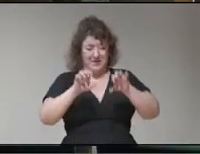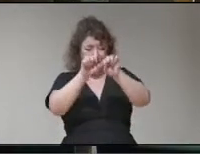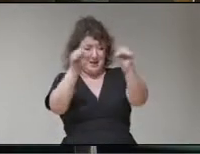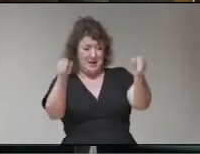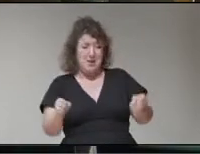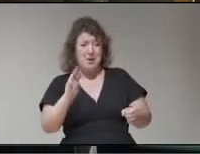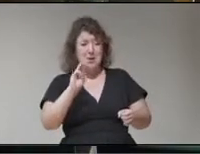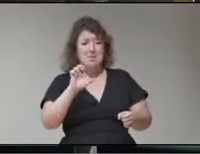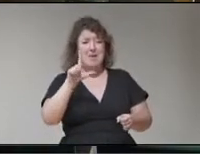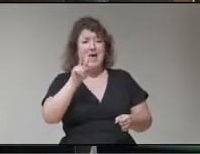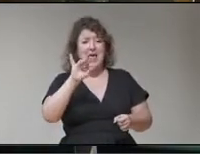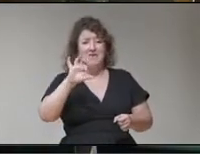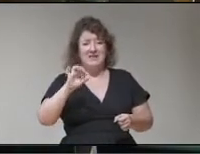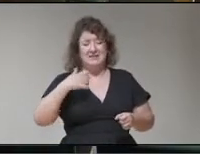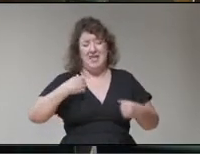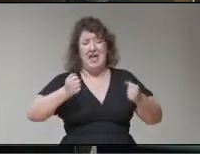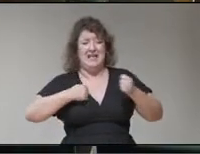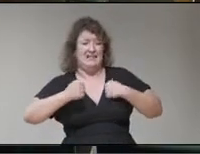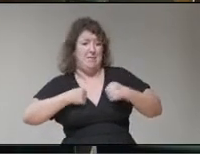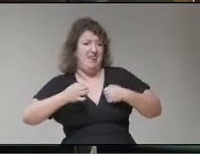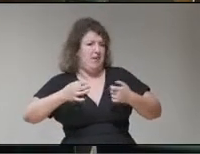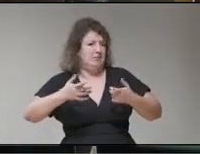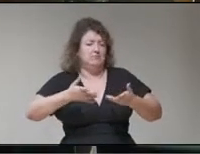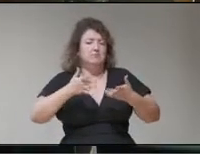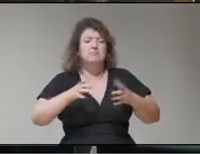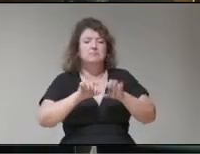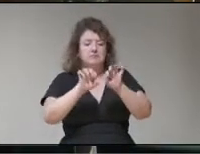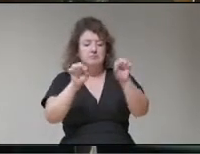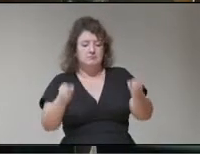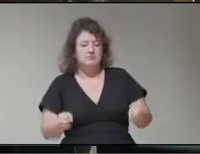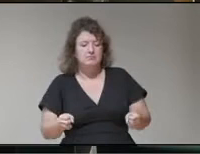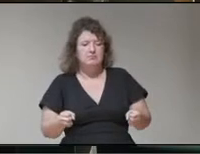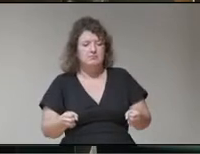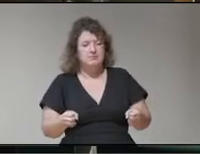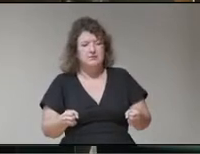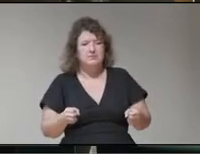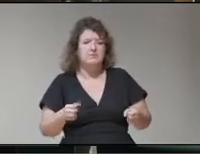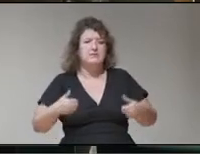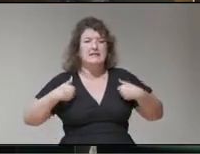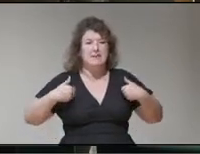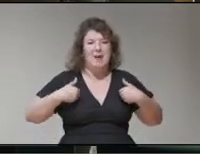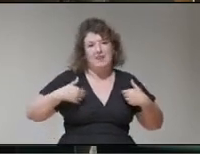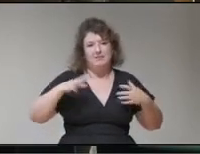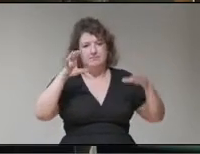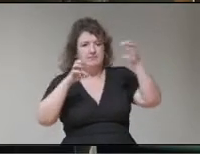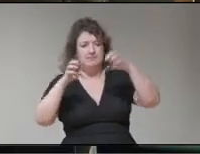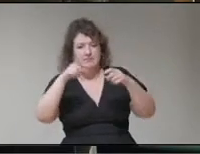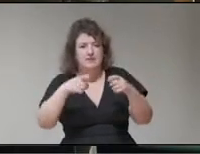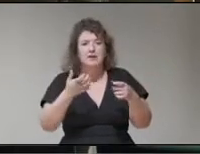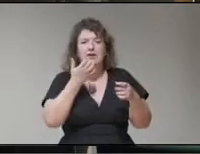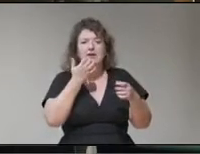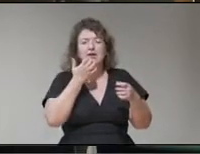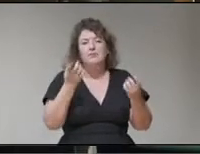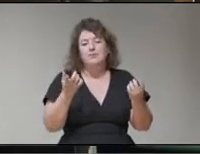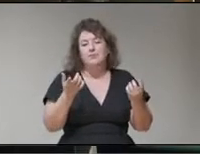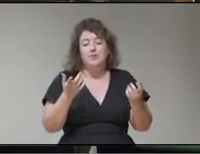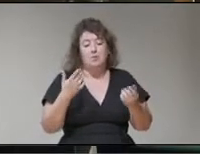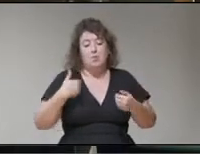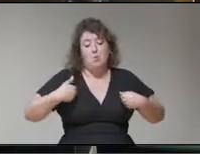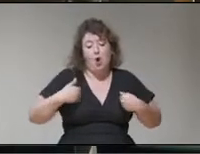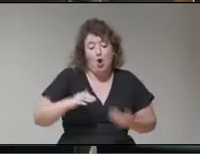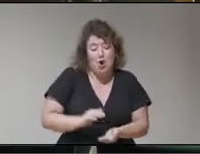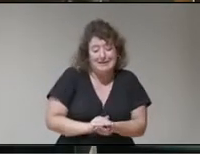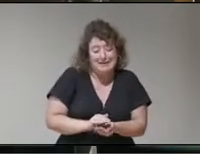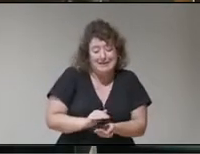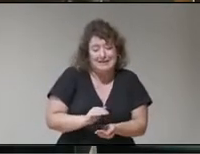chimpancé. El agujero pelviano es grande y el cráneo del del monito que va a